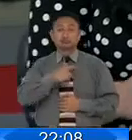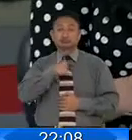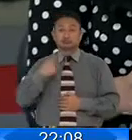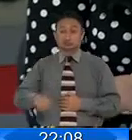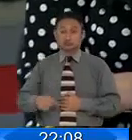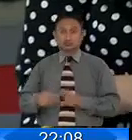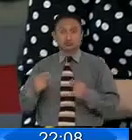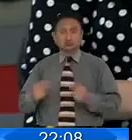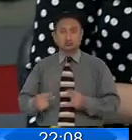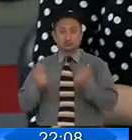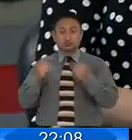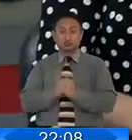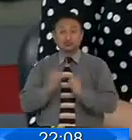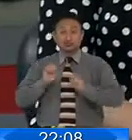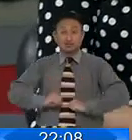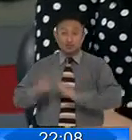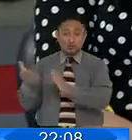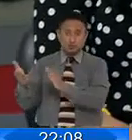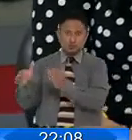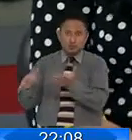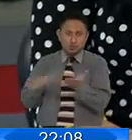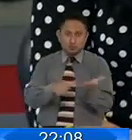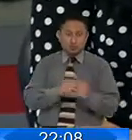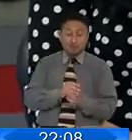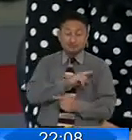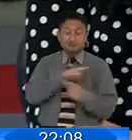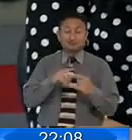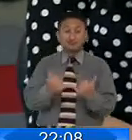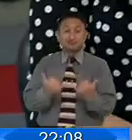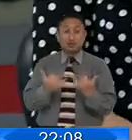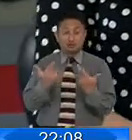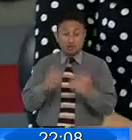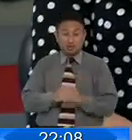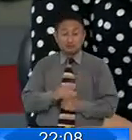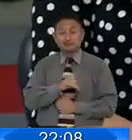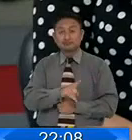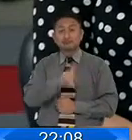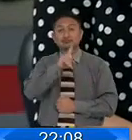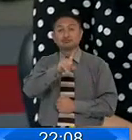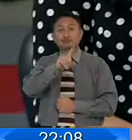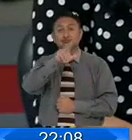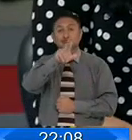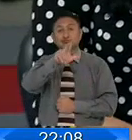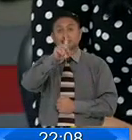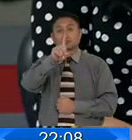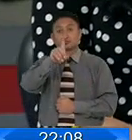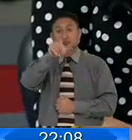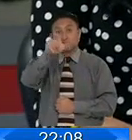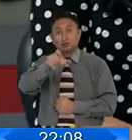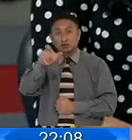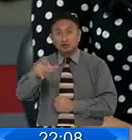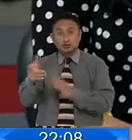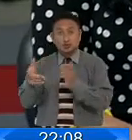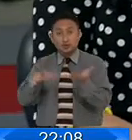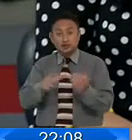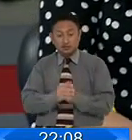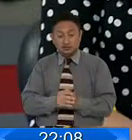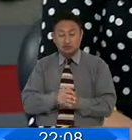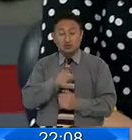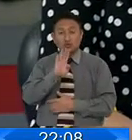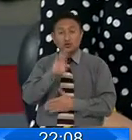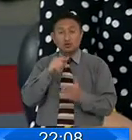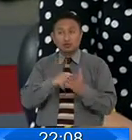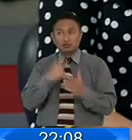Elevan rápidamente las muertes por el coronavirus, pues hasta el momento se registran al menos 131 decesos y más de